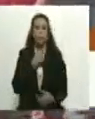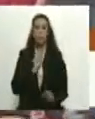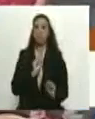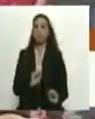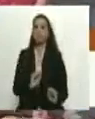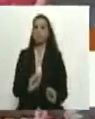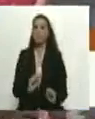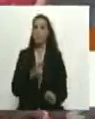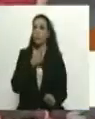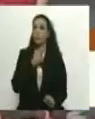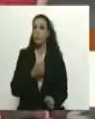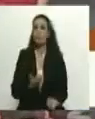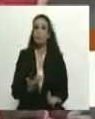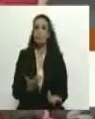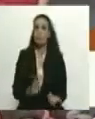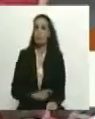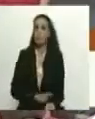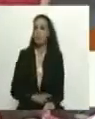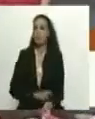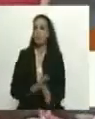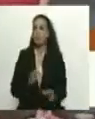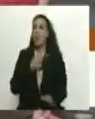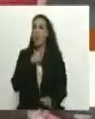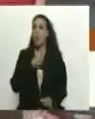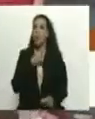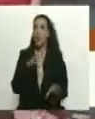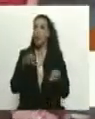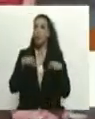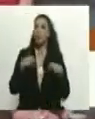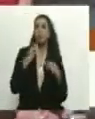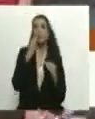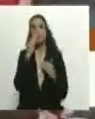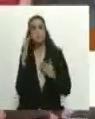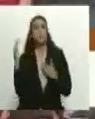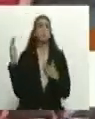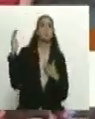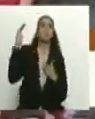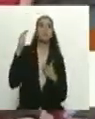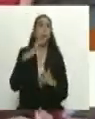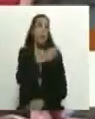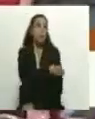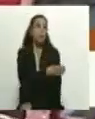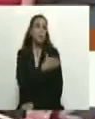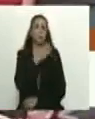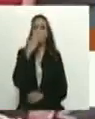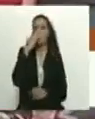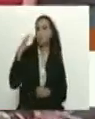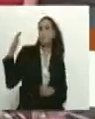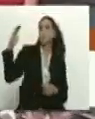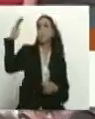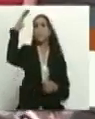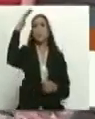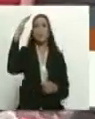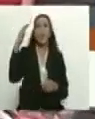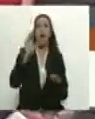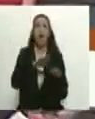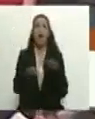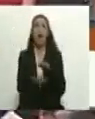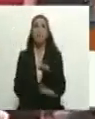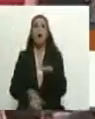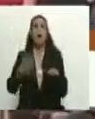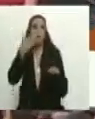Le va a dar mucha rabia cuando usted le digan eso, porque ellos se creen superiores. Porque ellos creen que están arriba y nosotros estamos